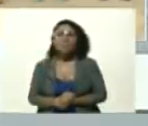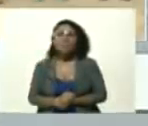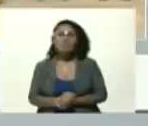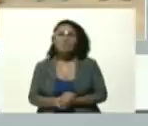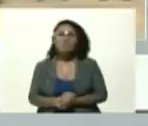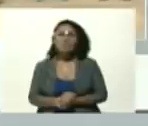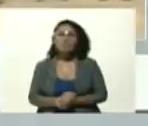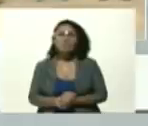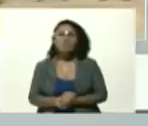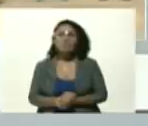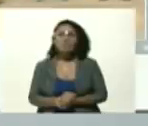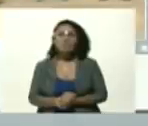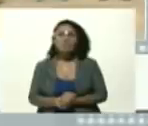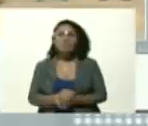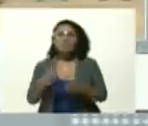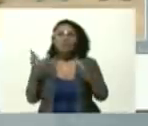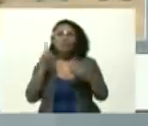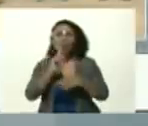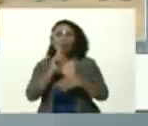Es